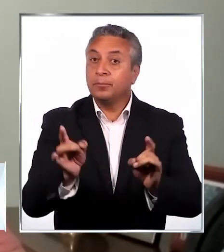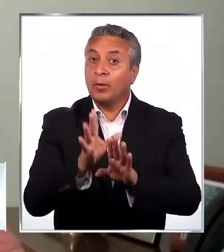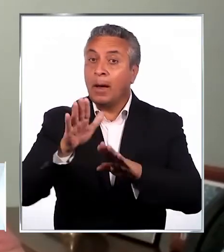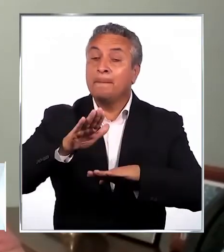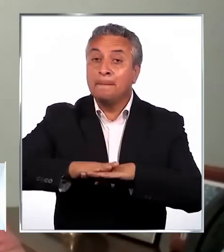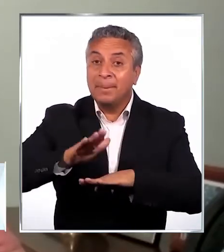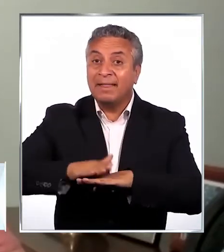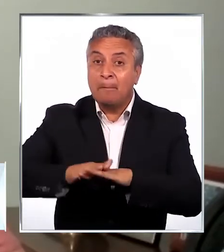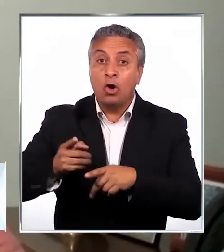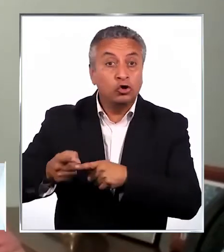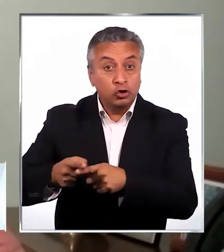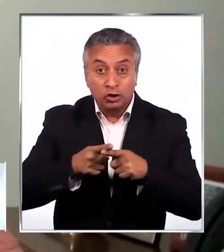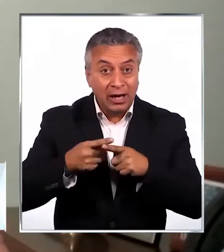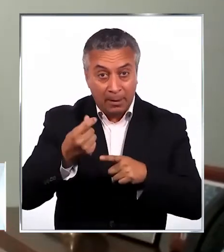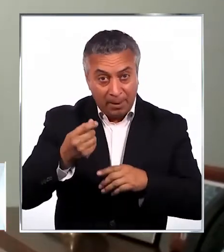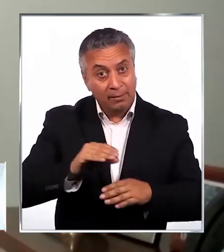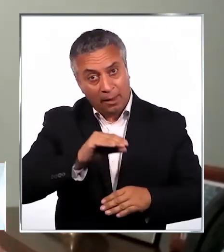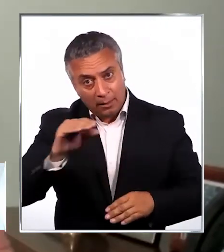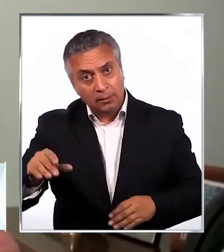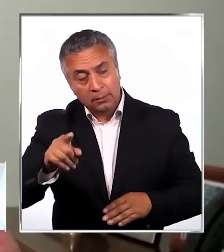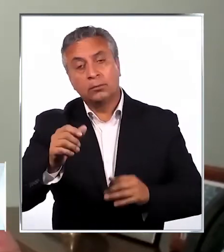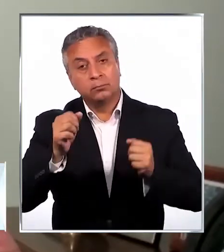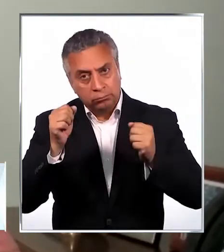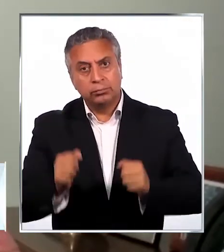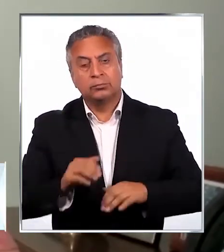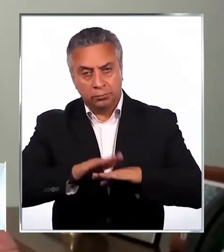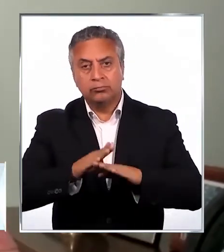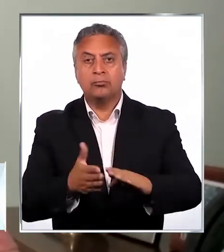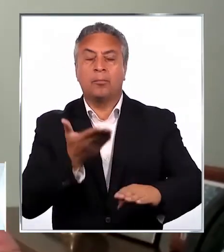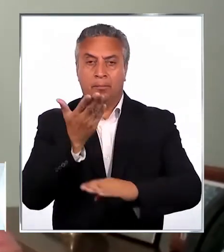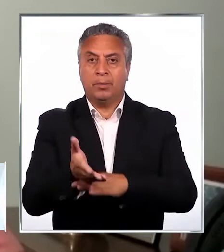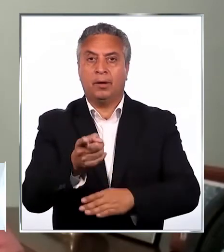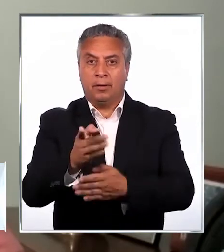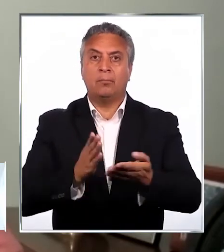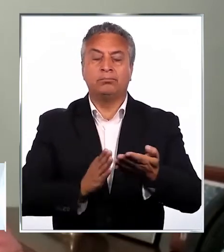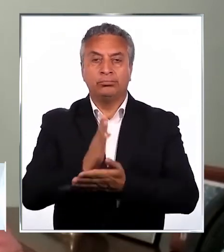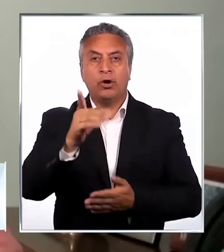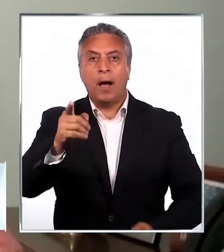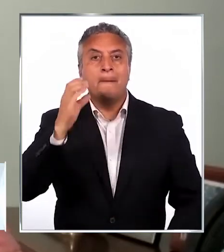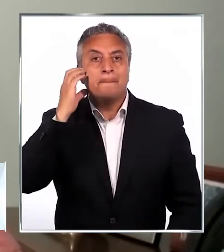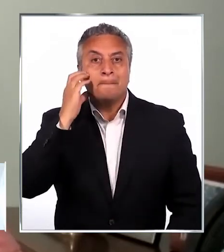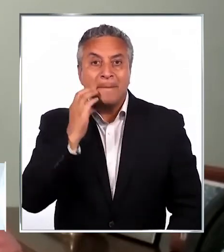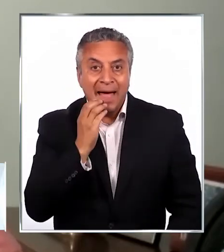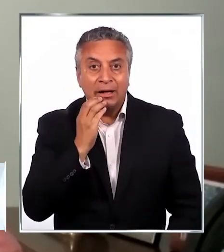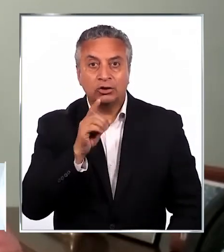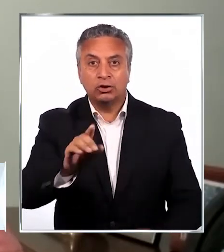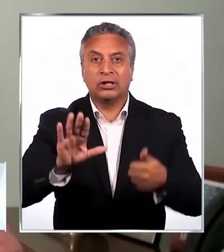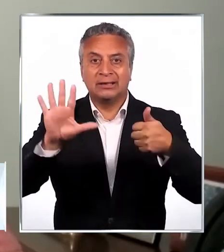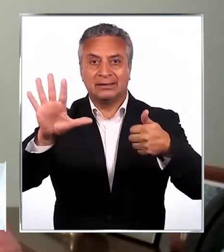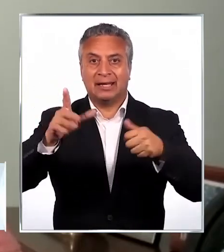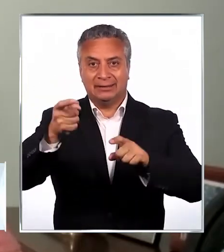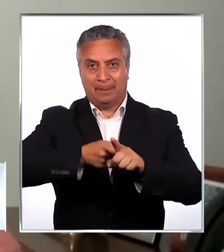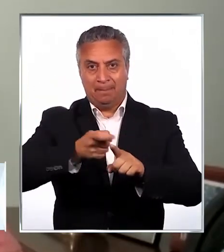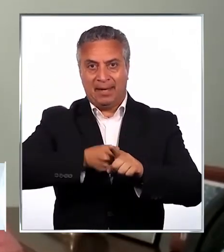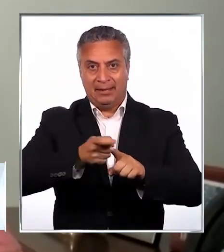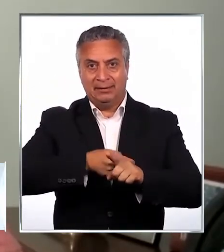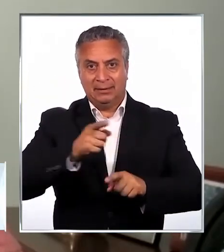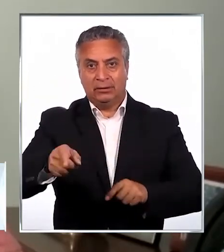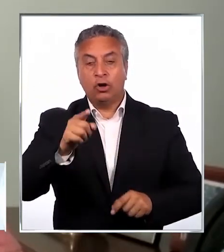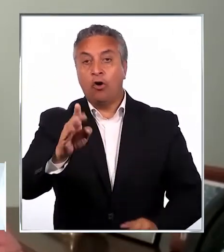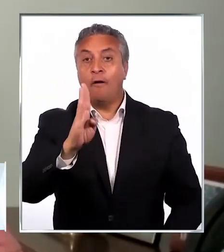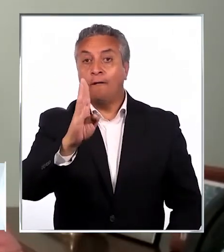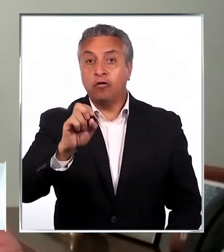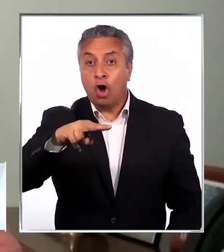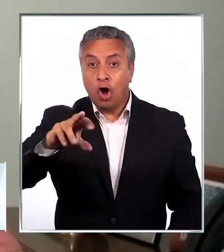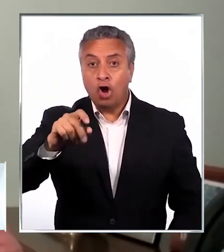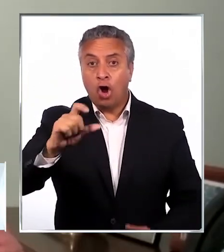del préstamo social, nosotros lo que vamos a hacer es permitir solicitarlo a partir del mes de mayo en 6 meses. Recordemos